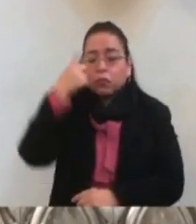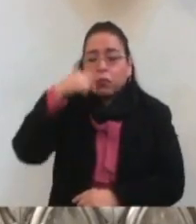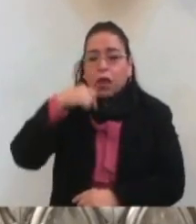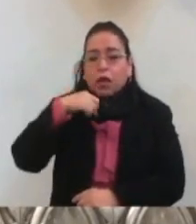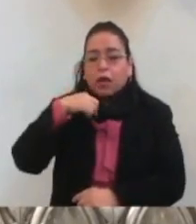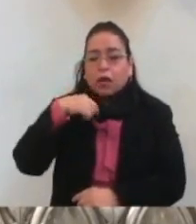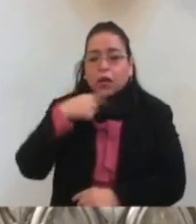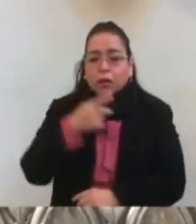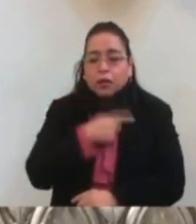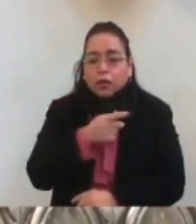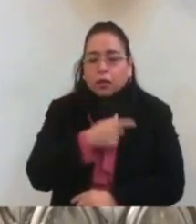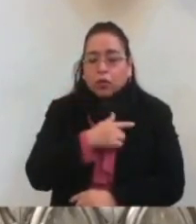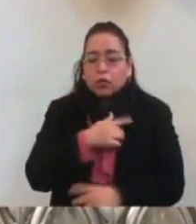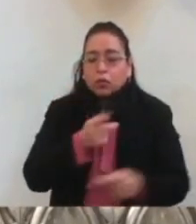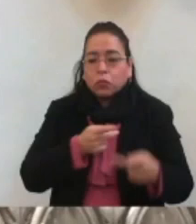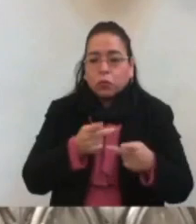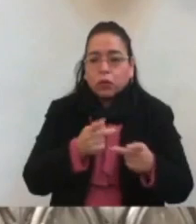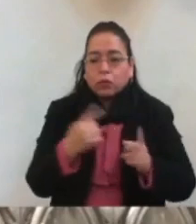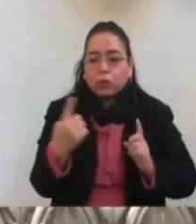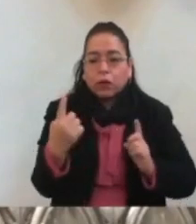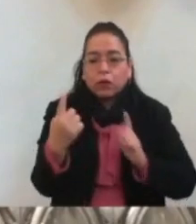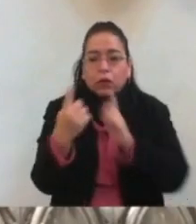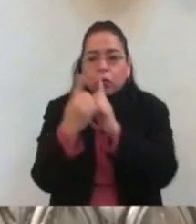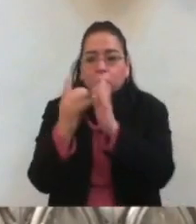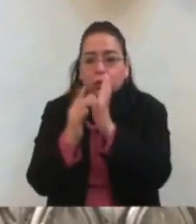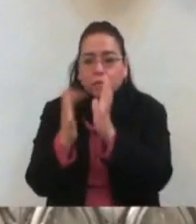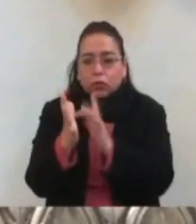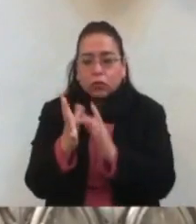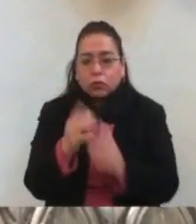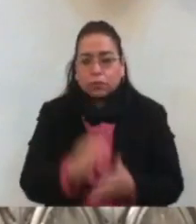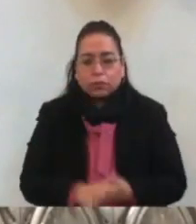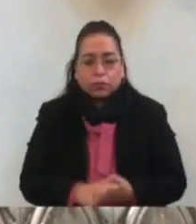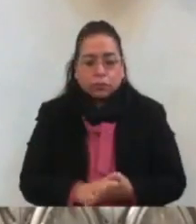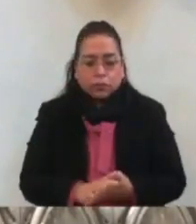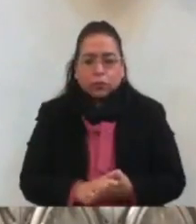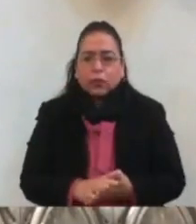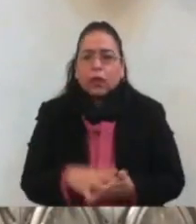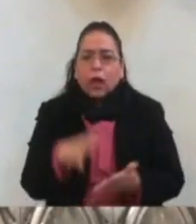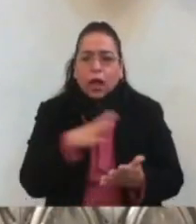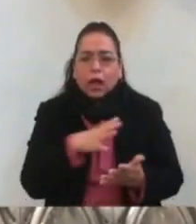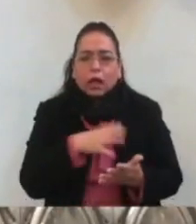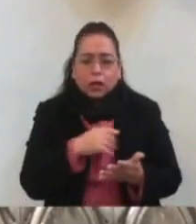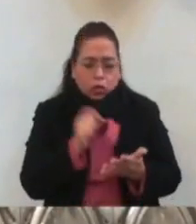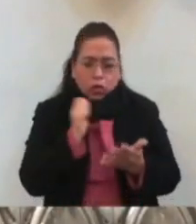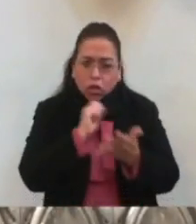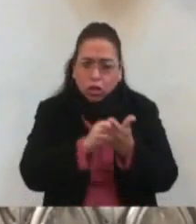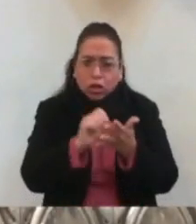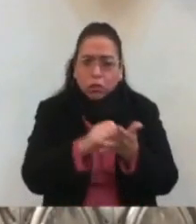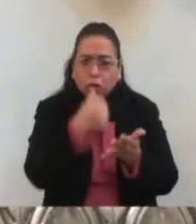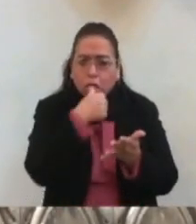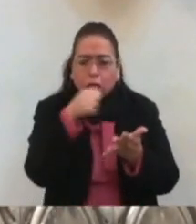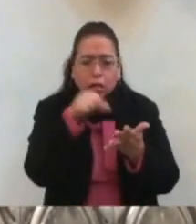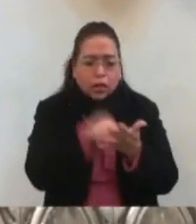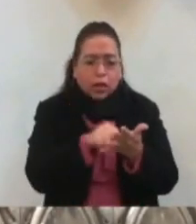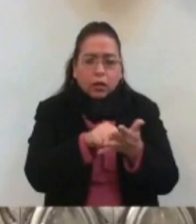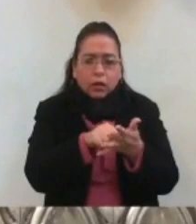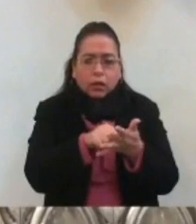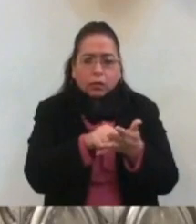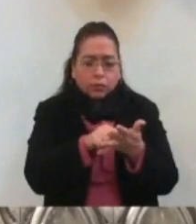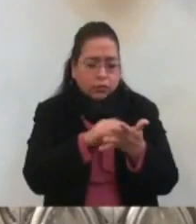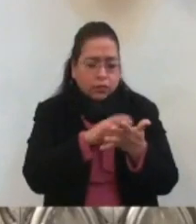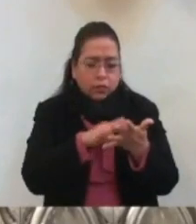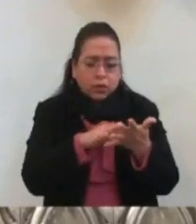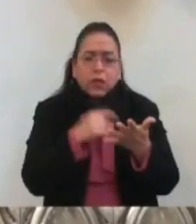en una de las cartas pastorales yo les dije somos peregrinos